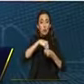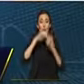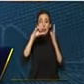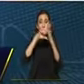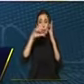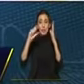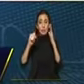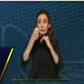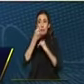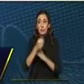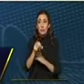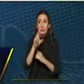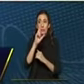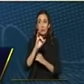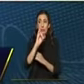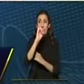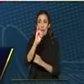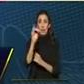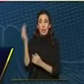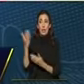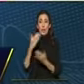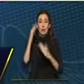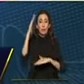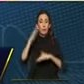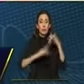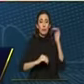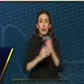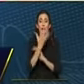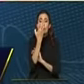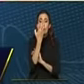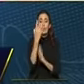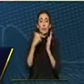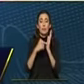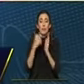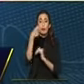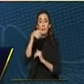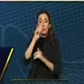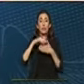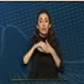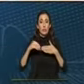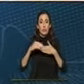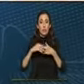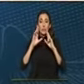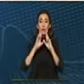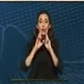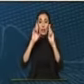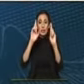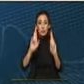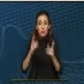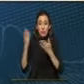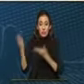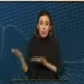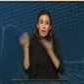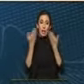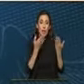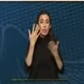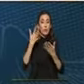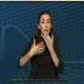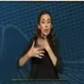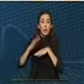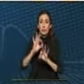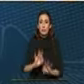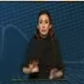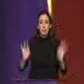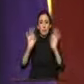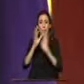en 2018 fue superior a los 15.000 millones de dólares. Es el resultado obtenido en la historia del